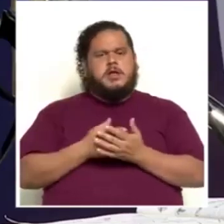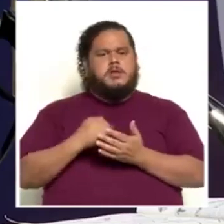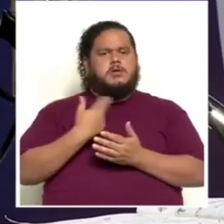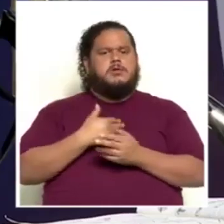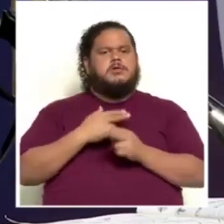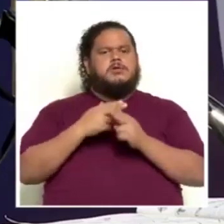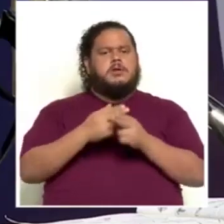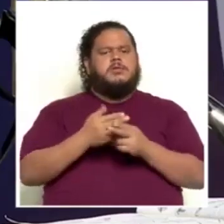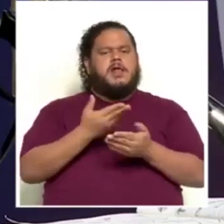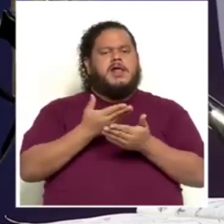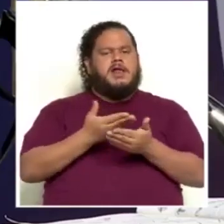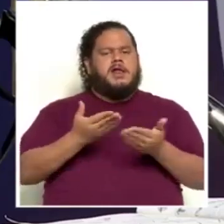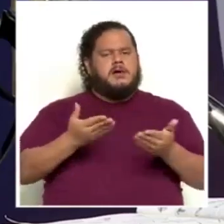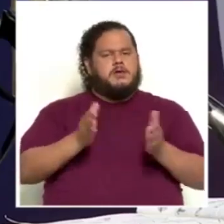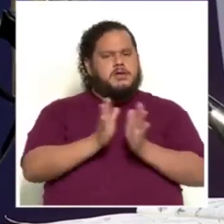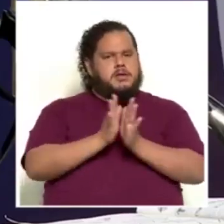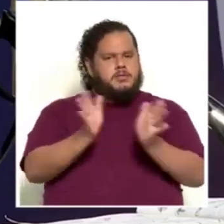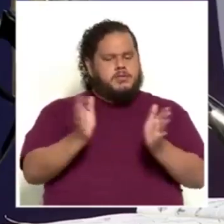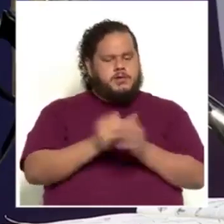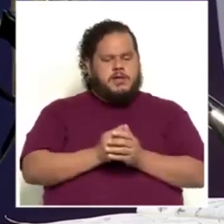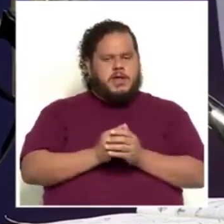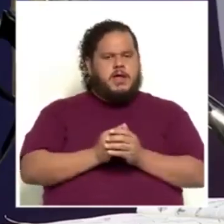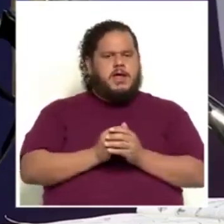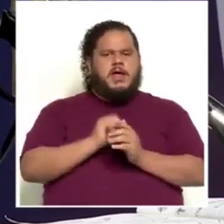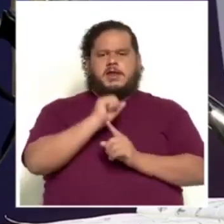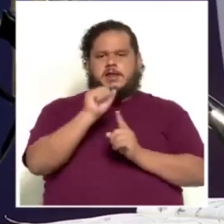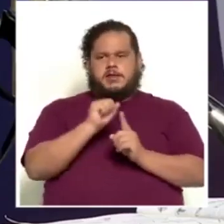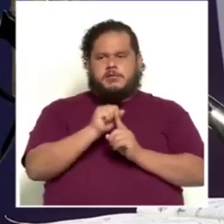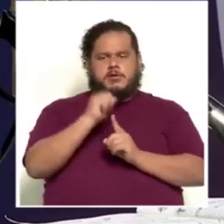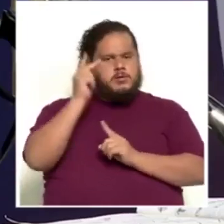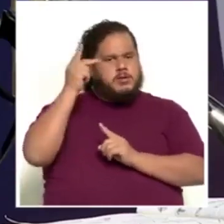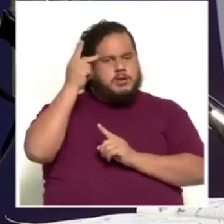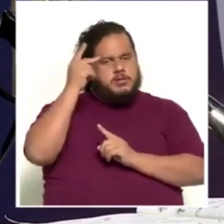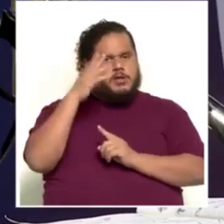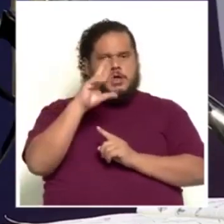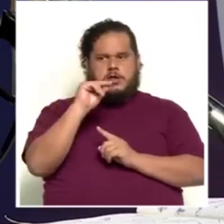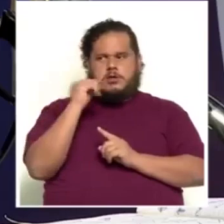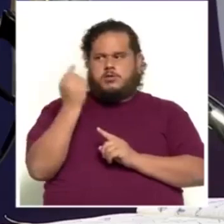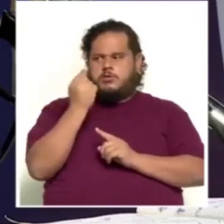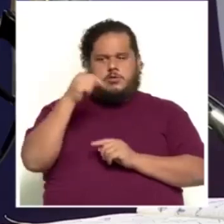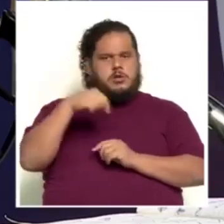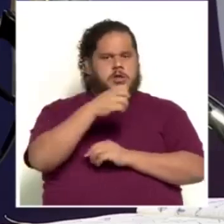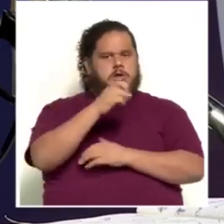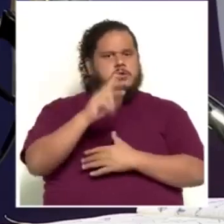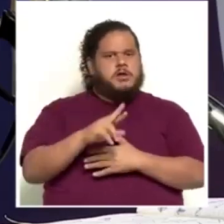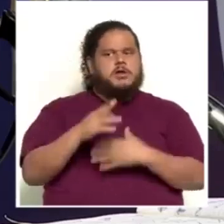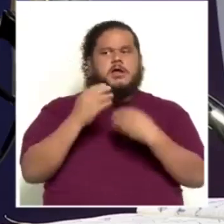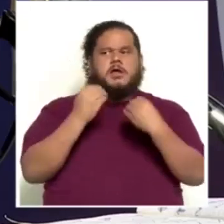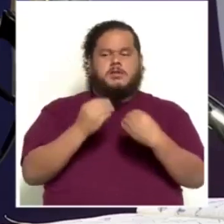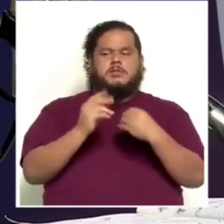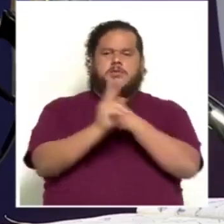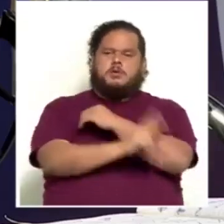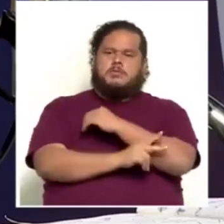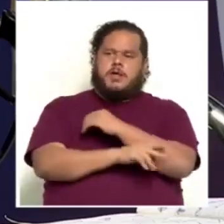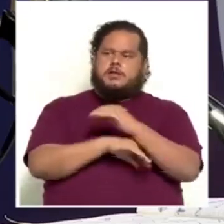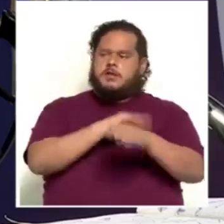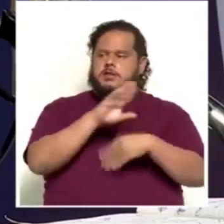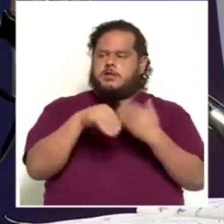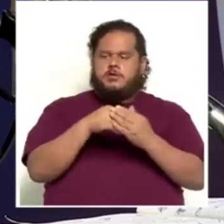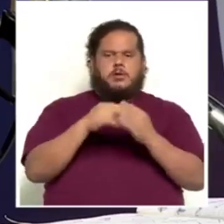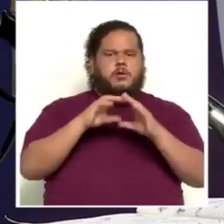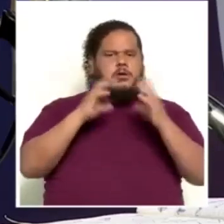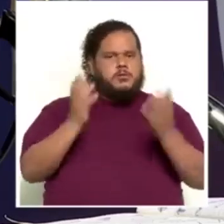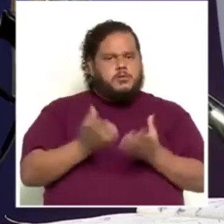la cosa pública, ¿verdad? El estado de la política, y no solo en Costa Rica, sino en muchos países del mundo, desde